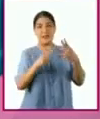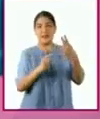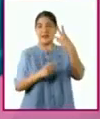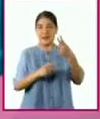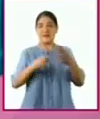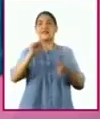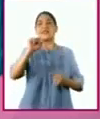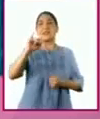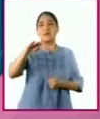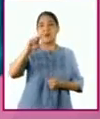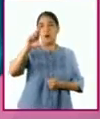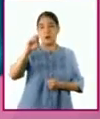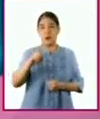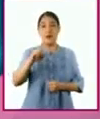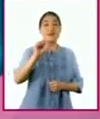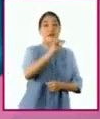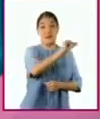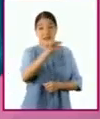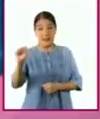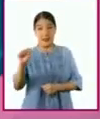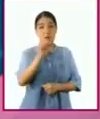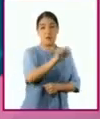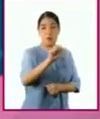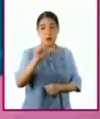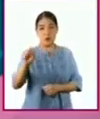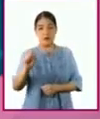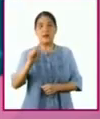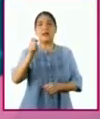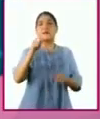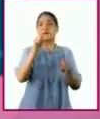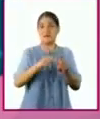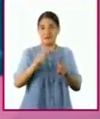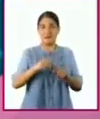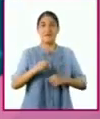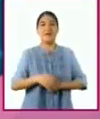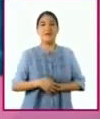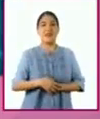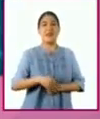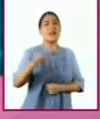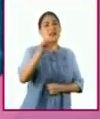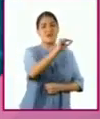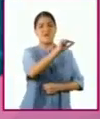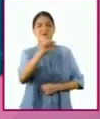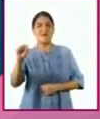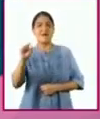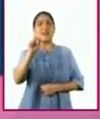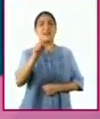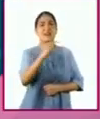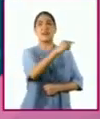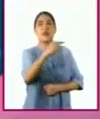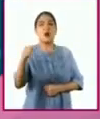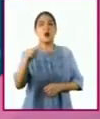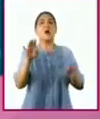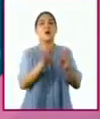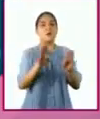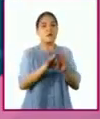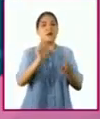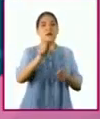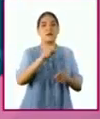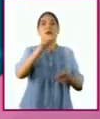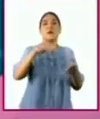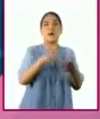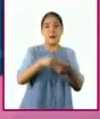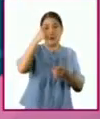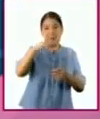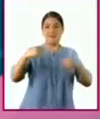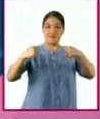mapas: lineales, puntuales y areales. Los lineales indican vías de comunicación, límites